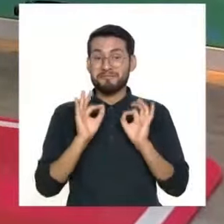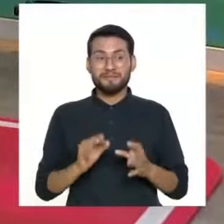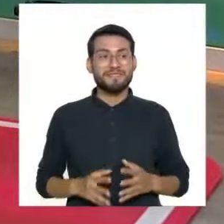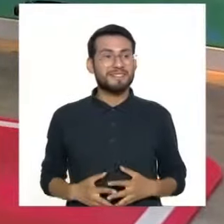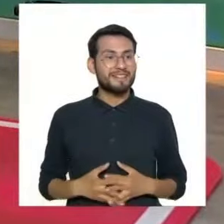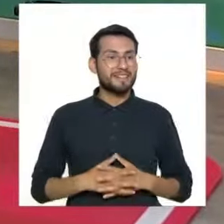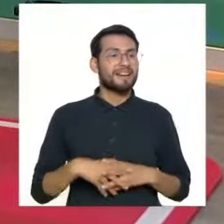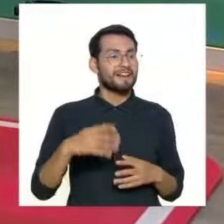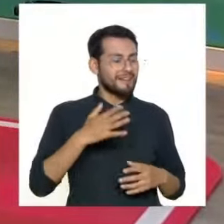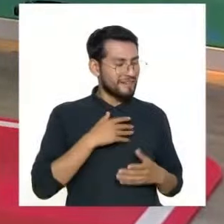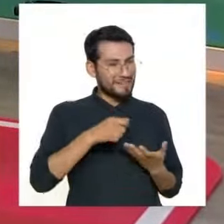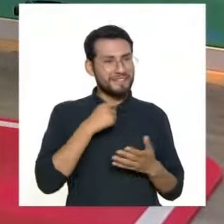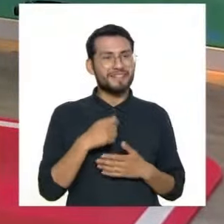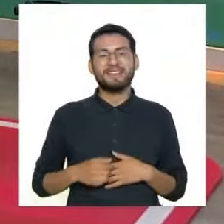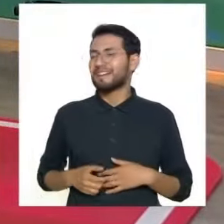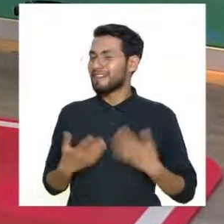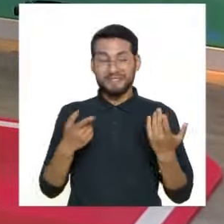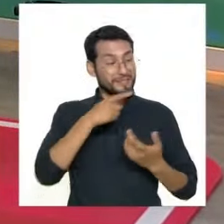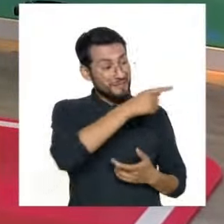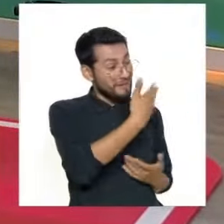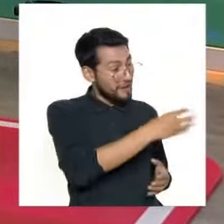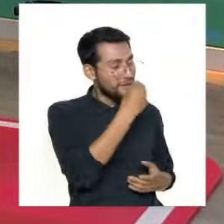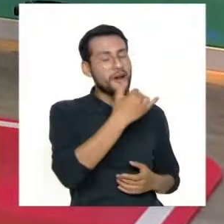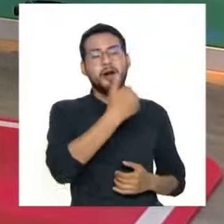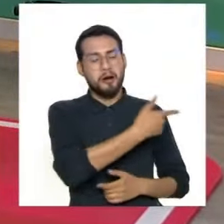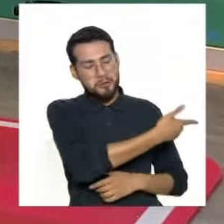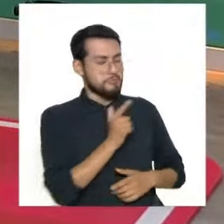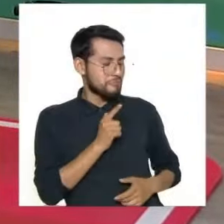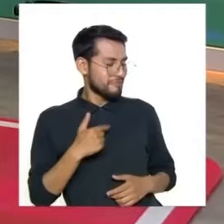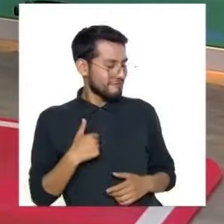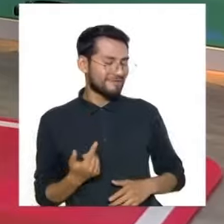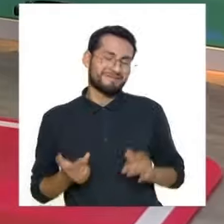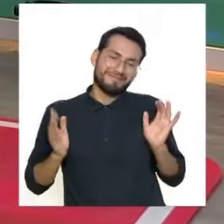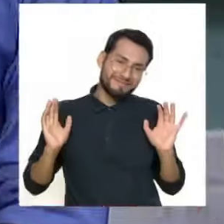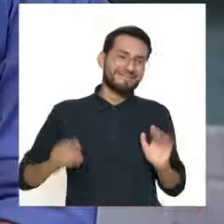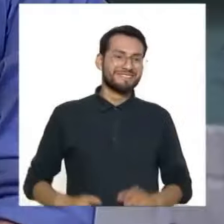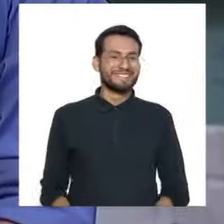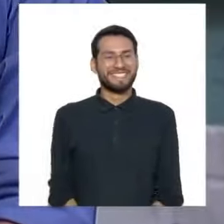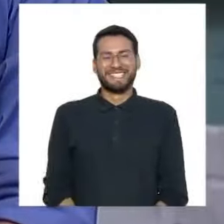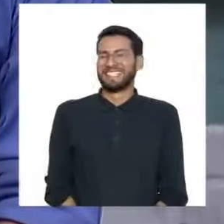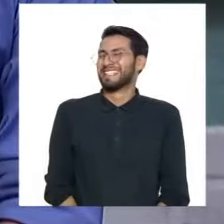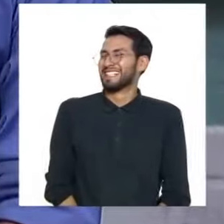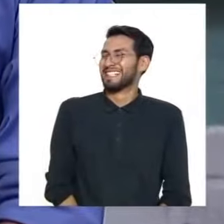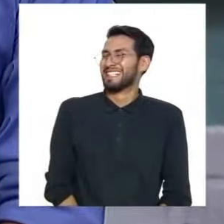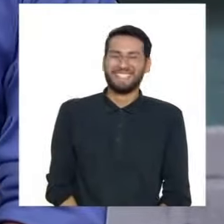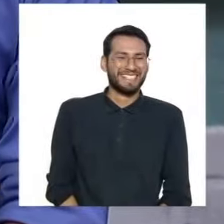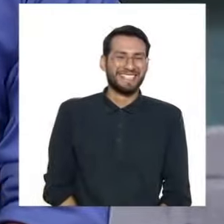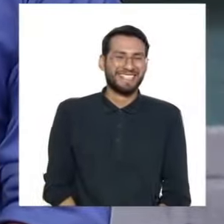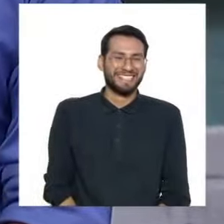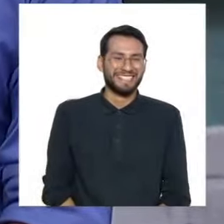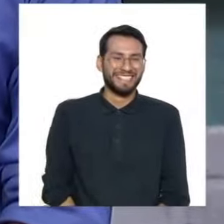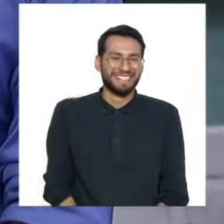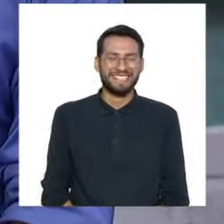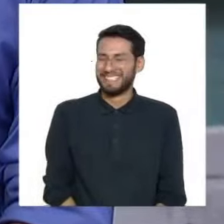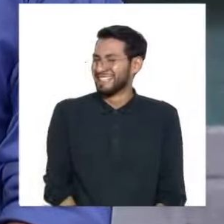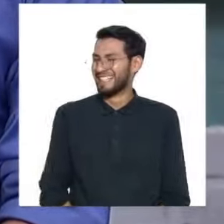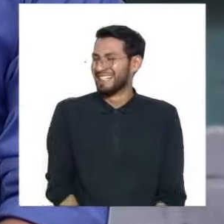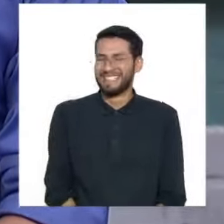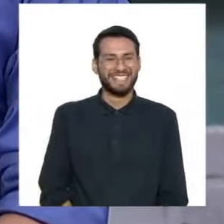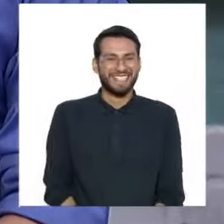Ahora probo yo Señor usted probó primero Ahora probo yo obio toca no